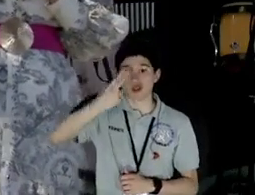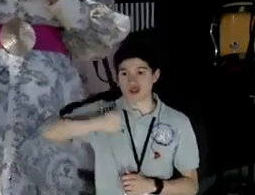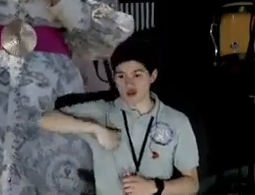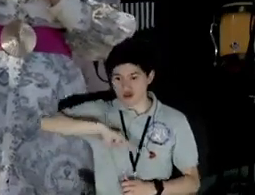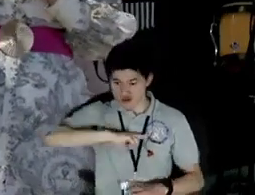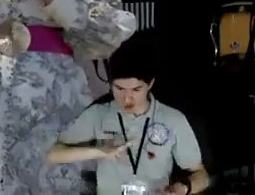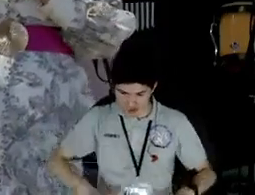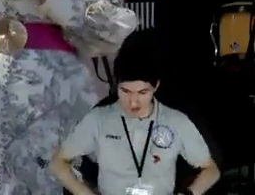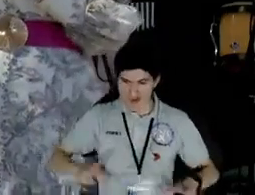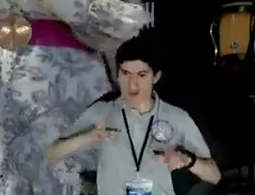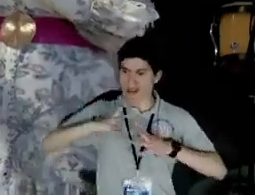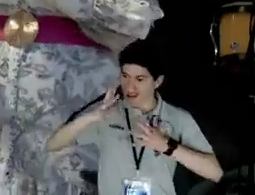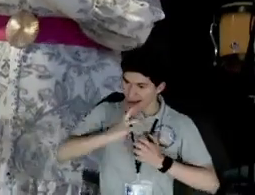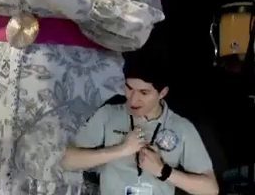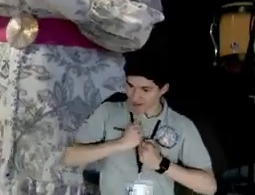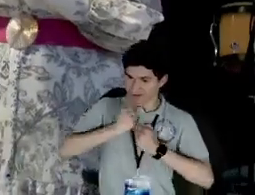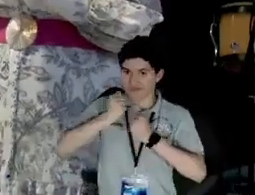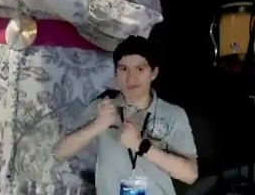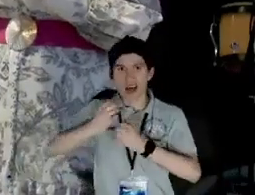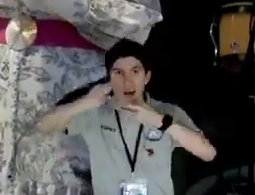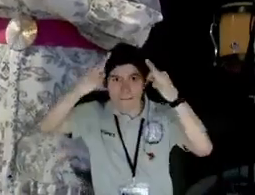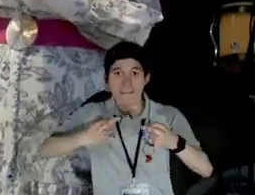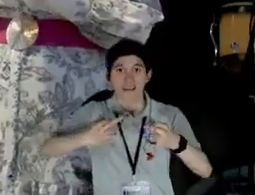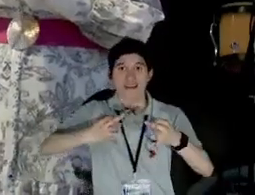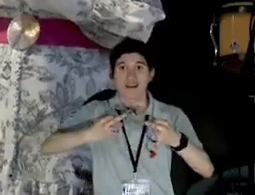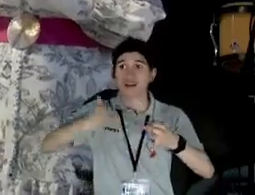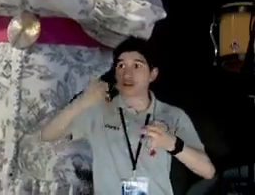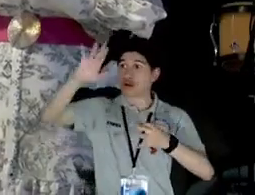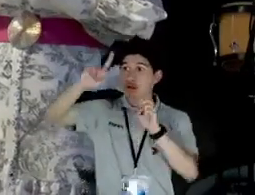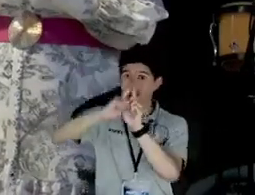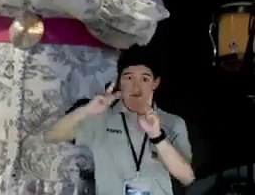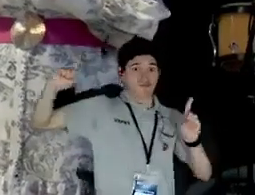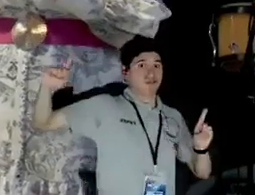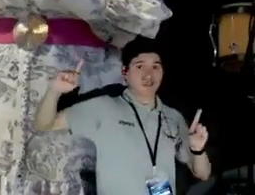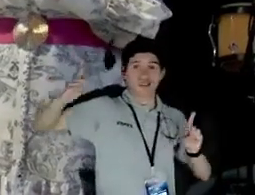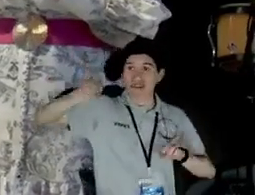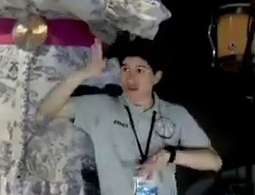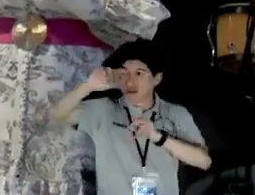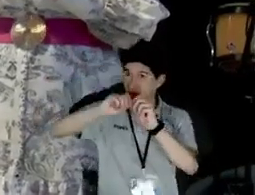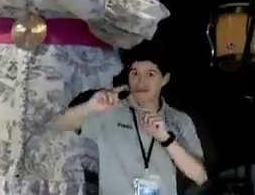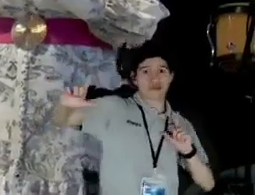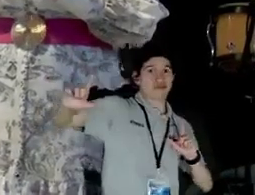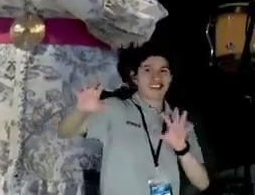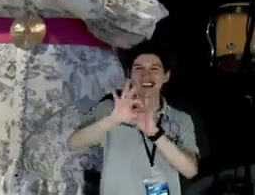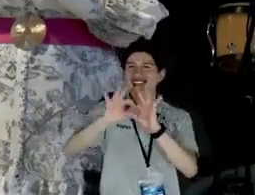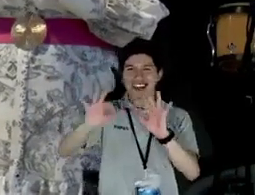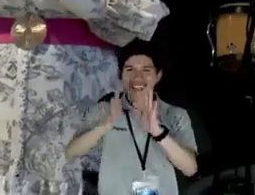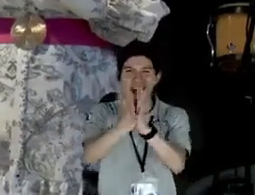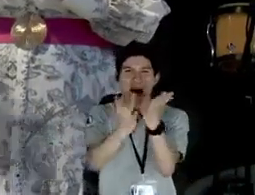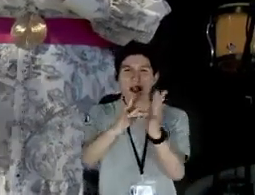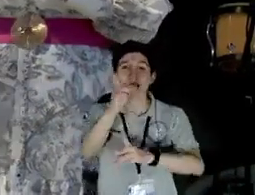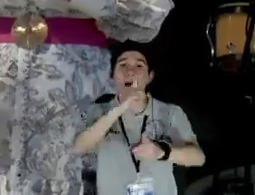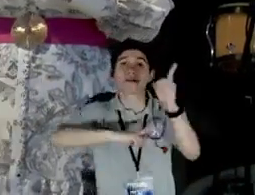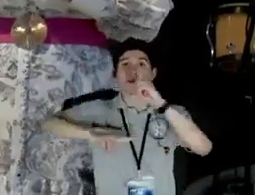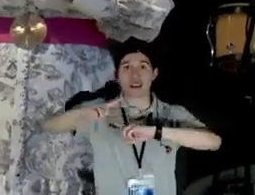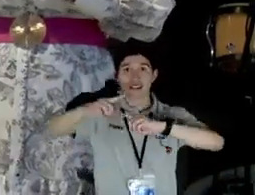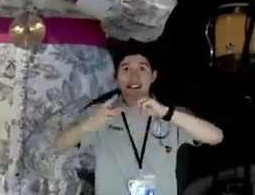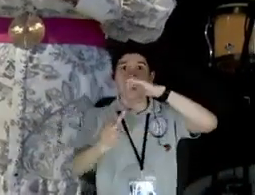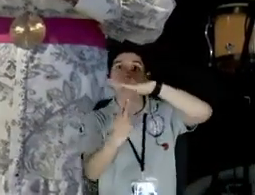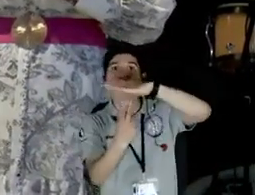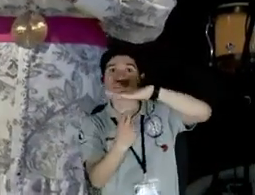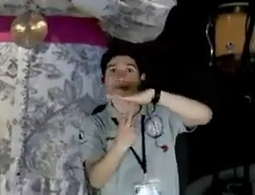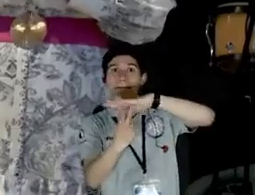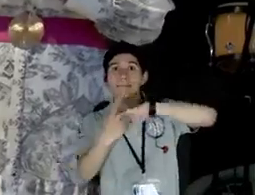nuestra vida, ¿verdad? Y Él no está lejos. Él no está lejos. El apóstol Pablo dice: porque ya no vivo